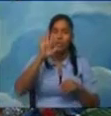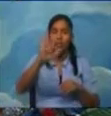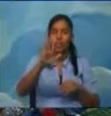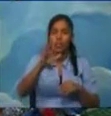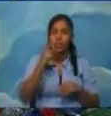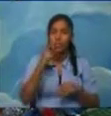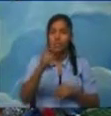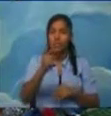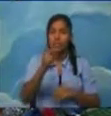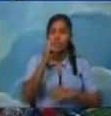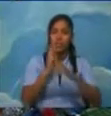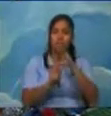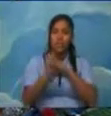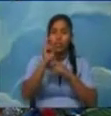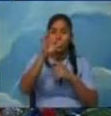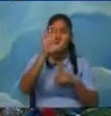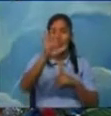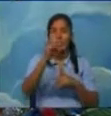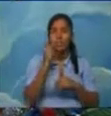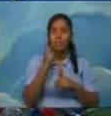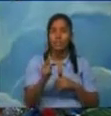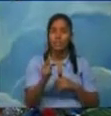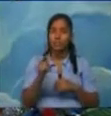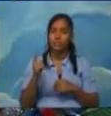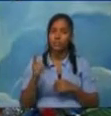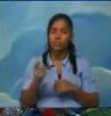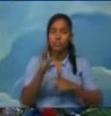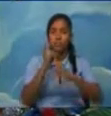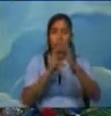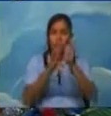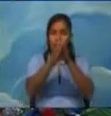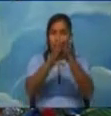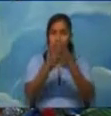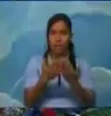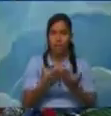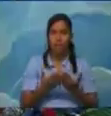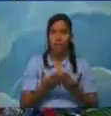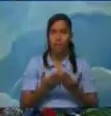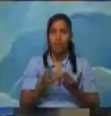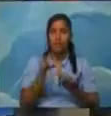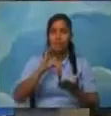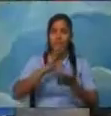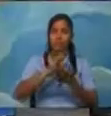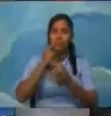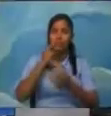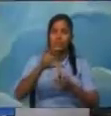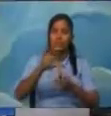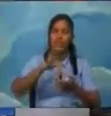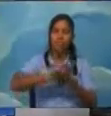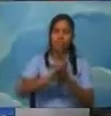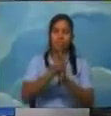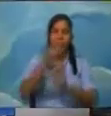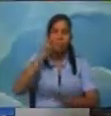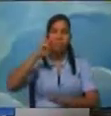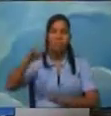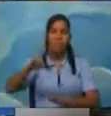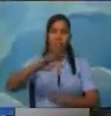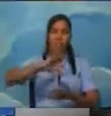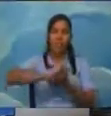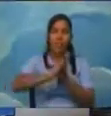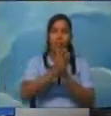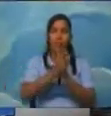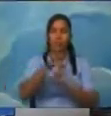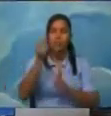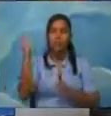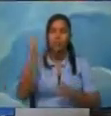es la tacamaca. Agarre el versículo 25 y espatúrreselo al diablo en la cabeza. Amén. Cuando le